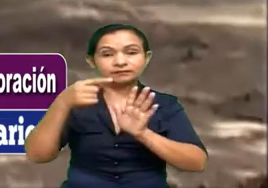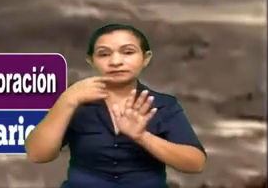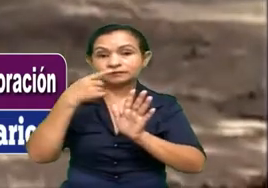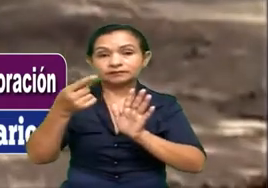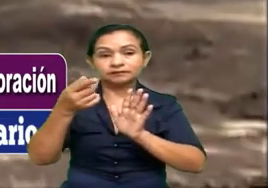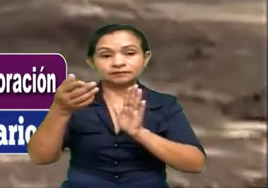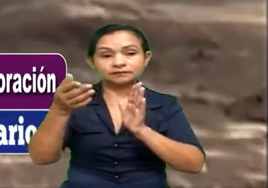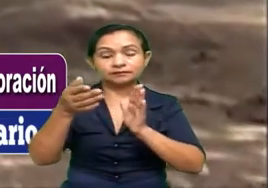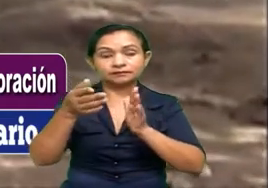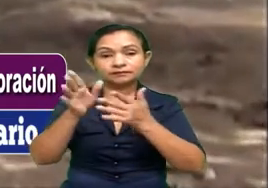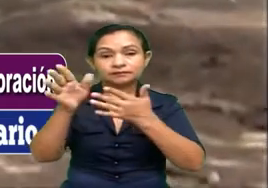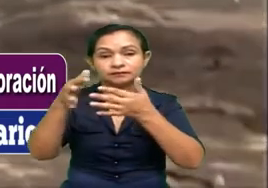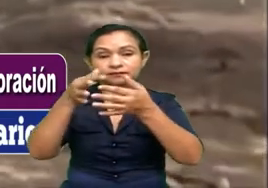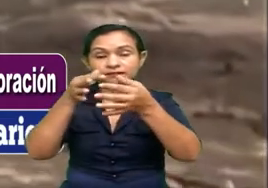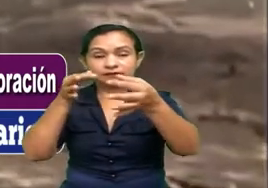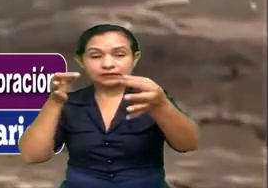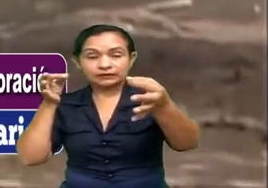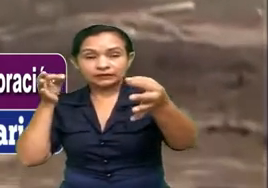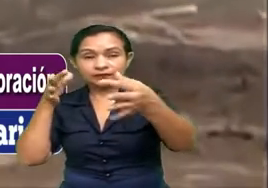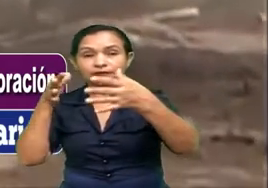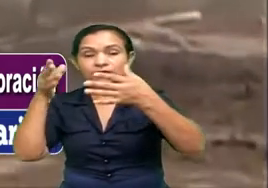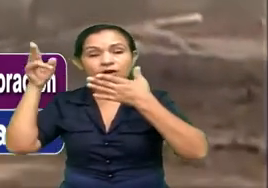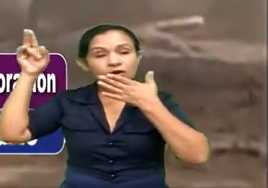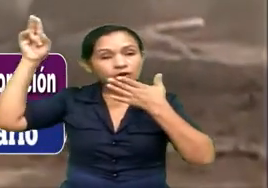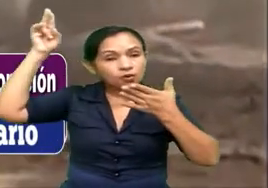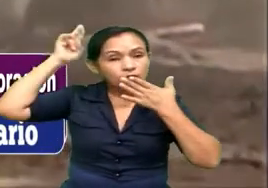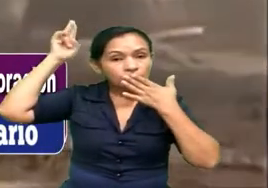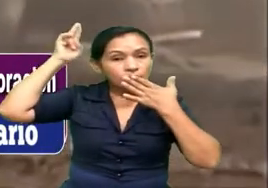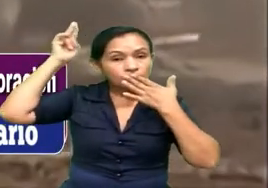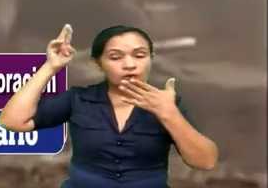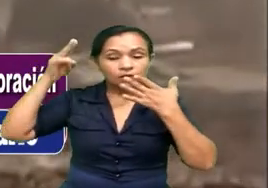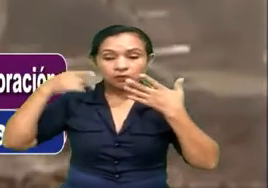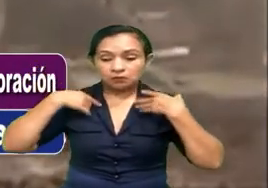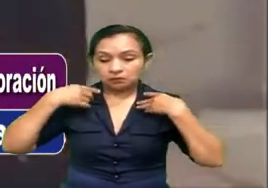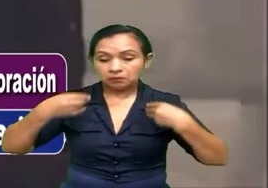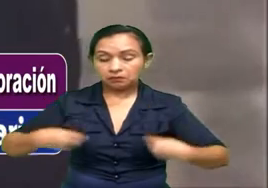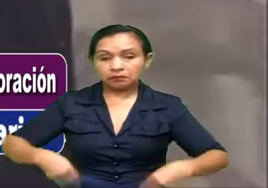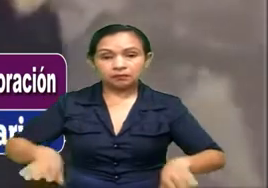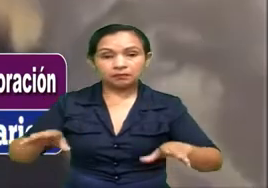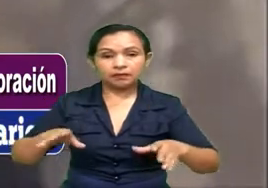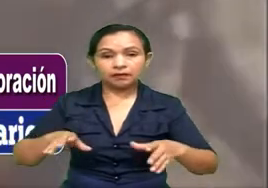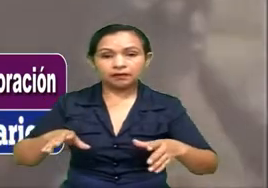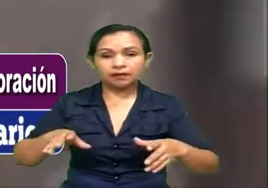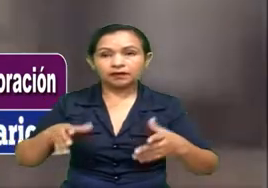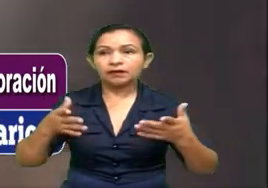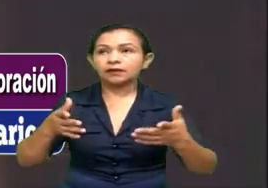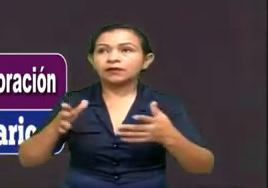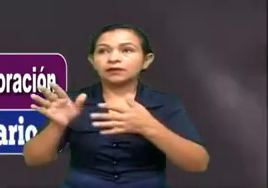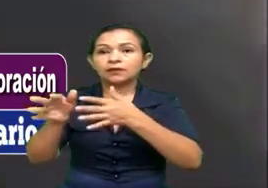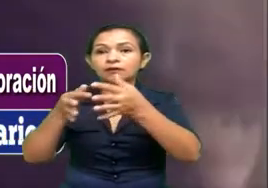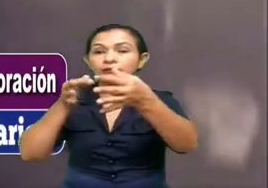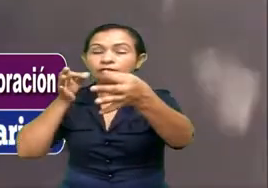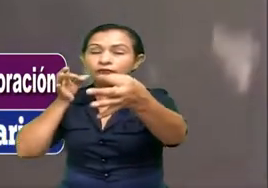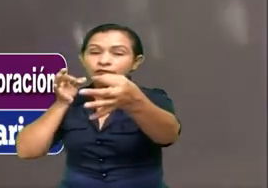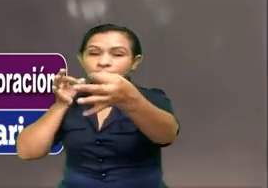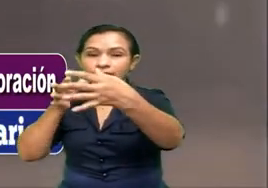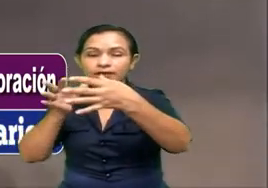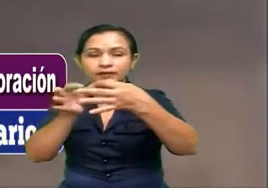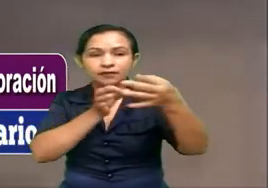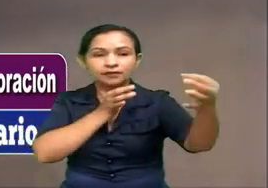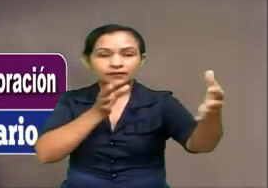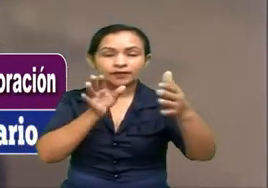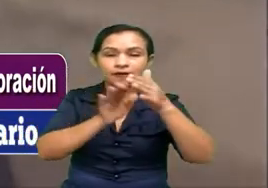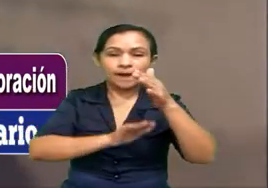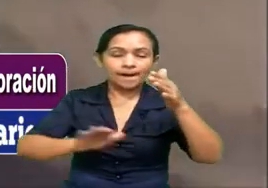de los indios flecheros. Imagínate los indios casi desnudos, enfrentando con su arco y flecha a las armas